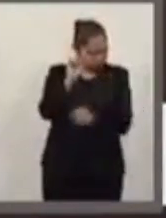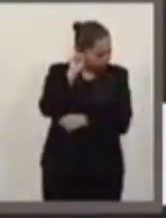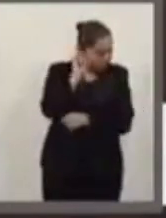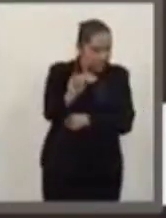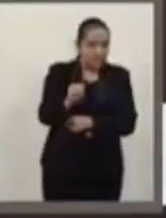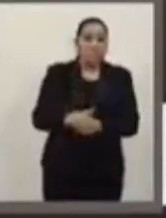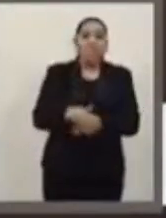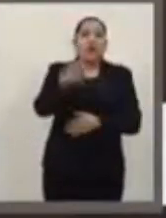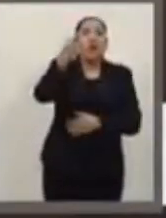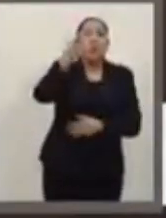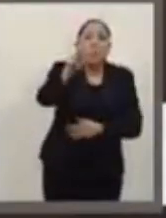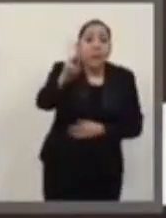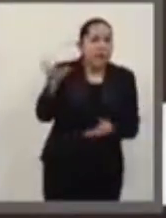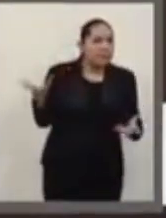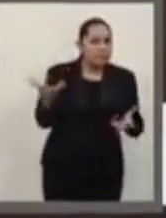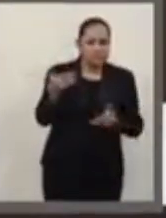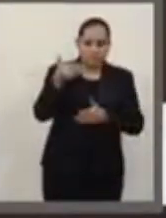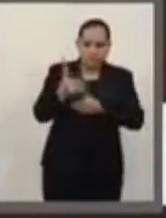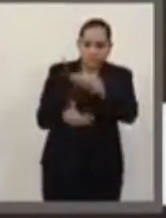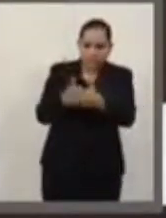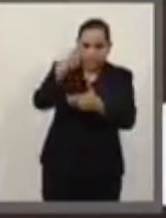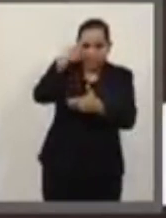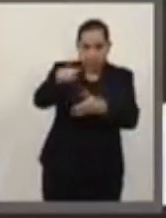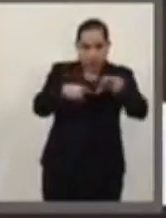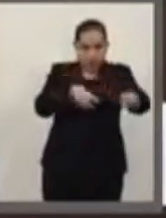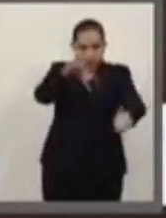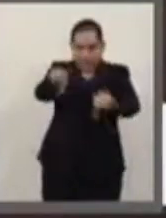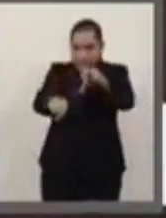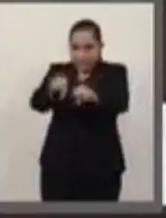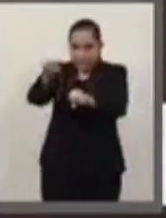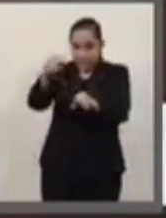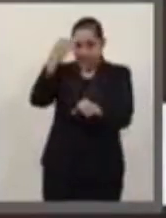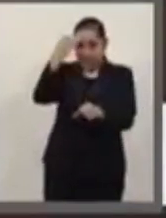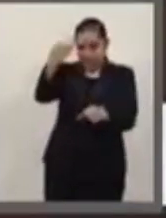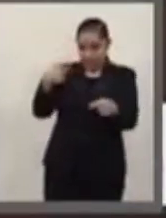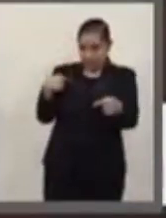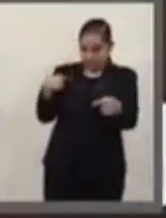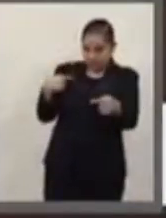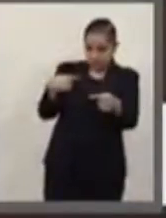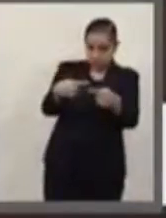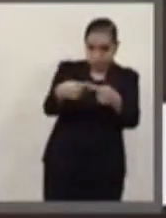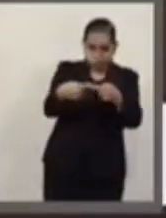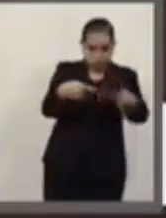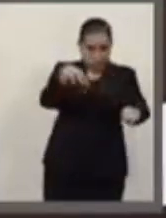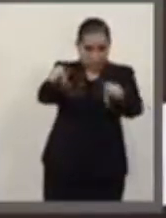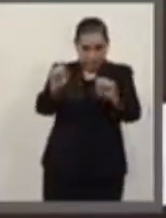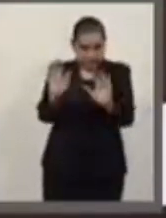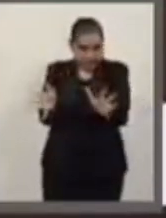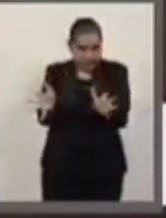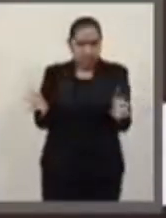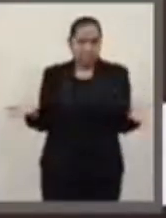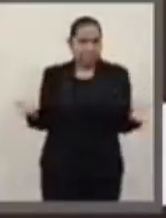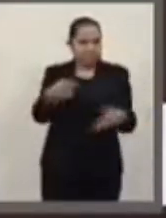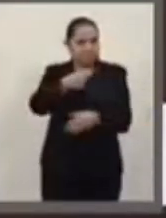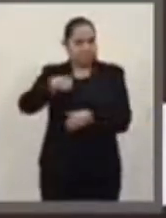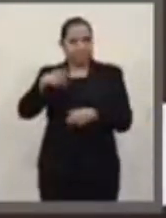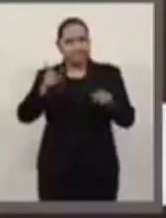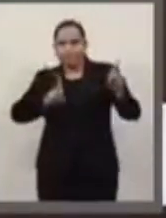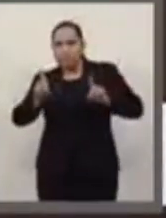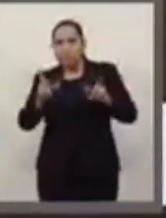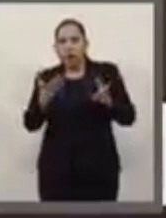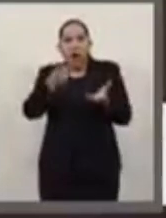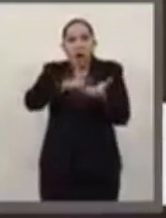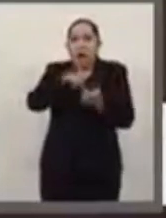que nos llevan primero a la duda, pero peor cuando hay una contradicción franca en el